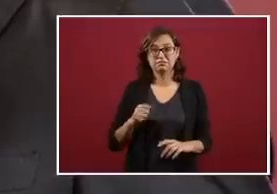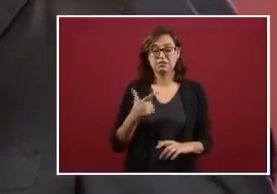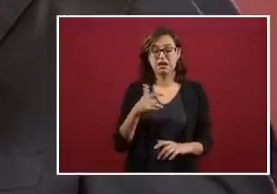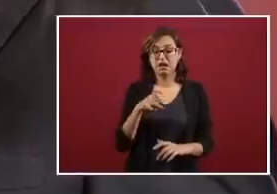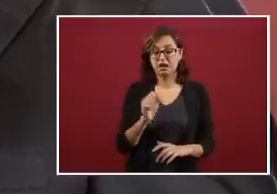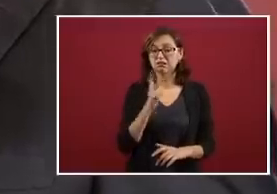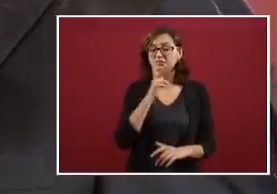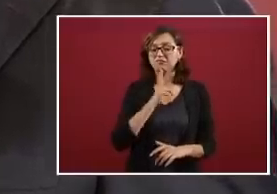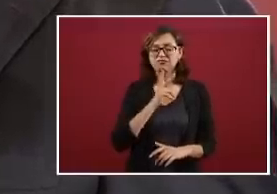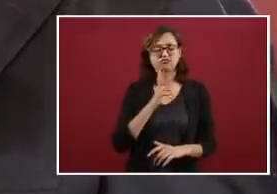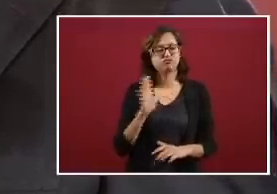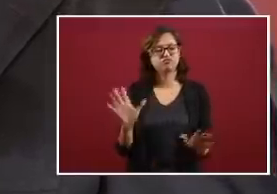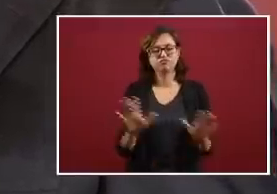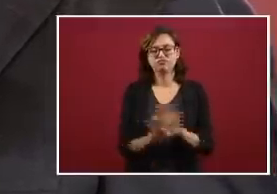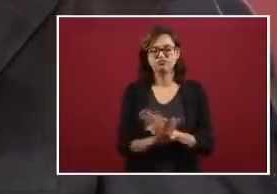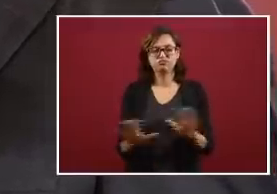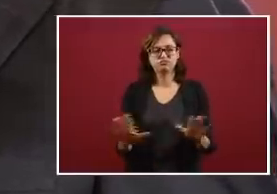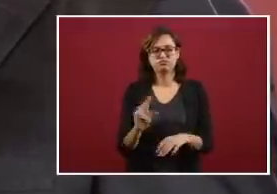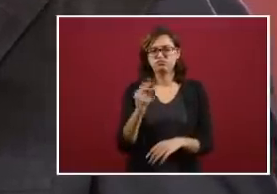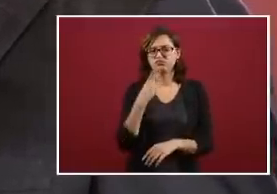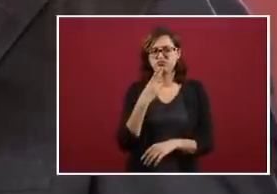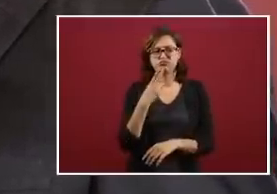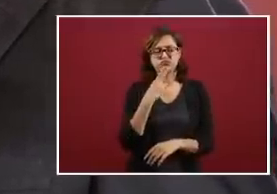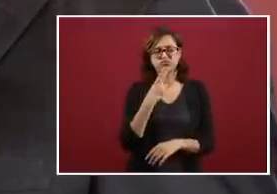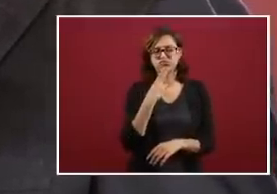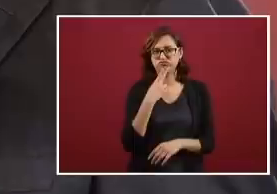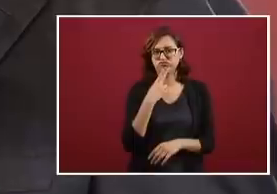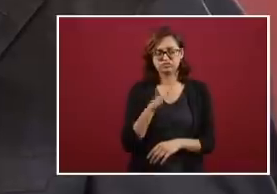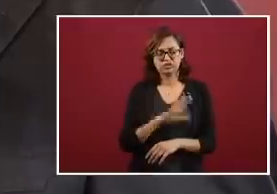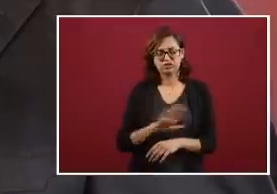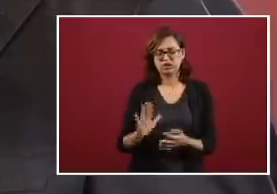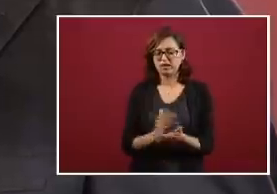hidrocarburos. Lo tenemos ya